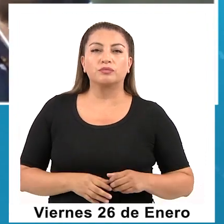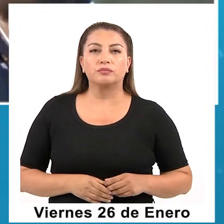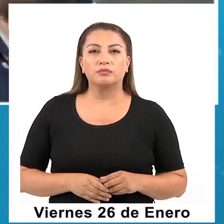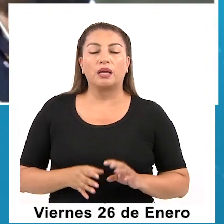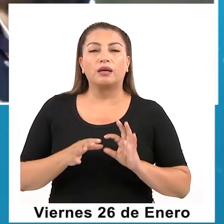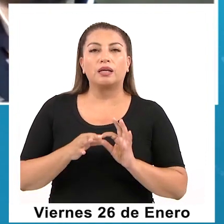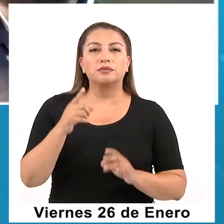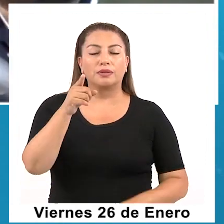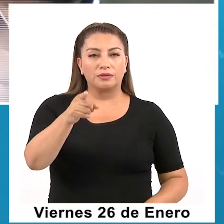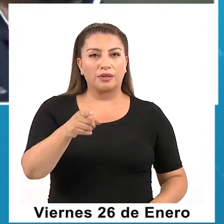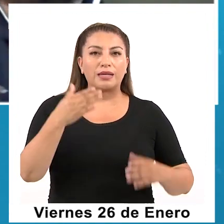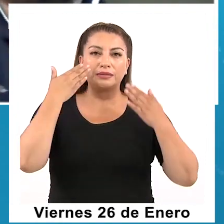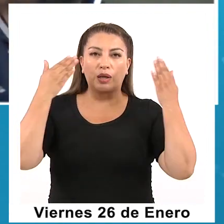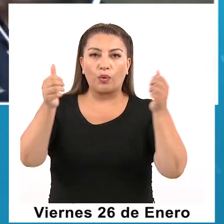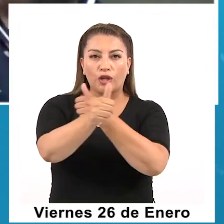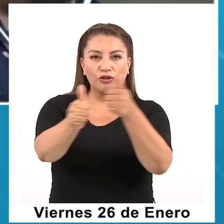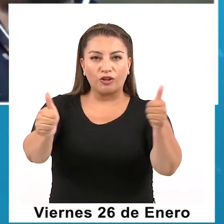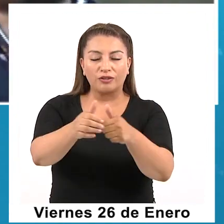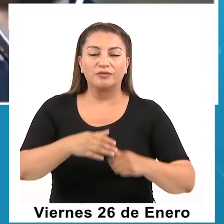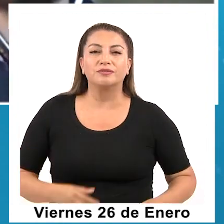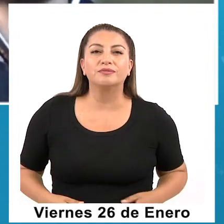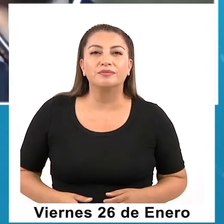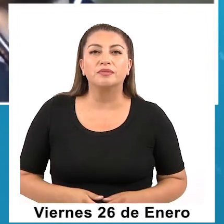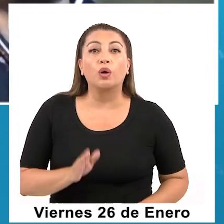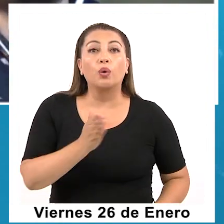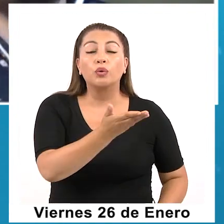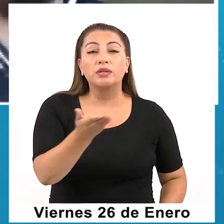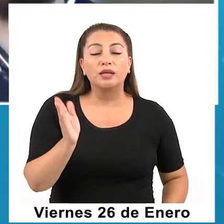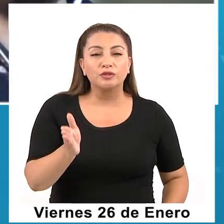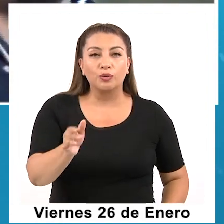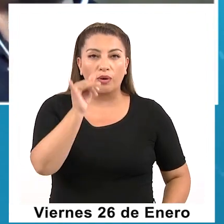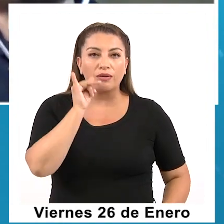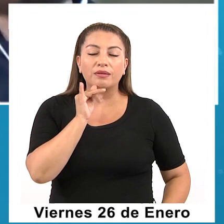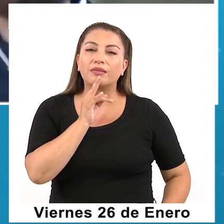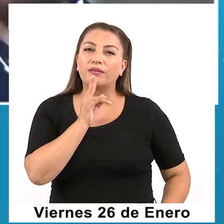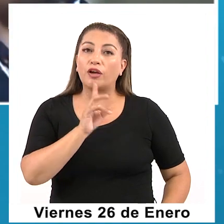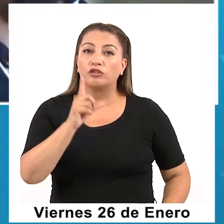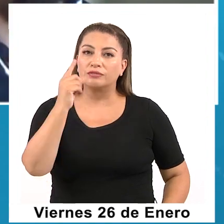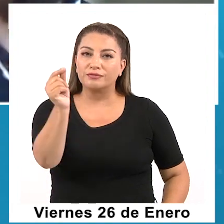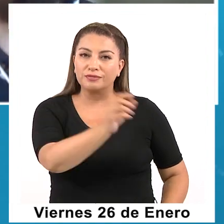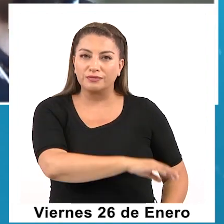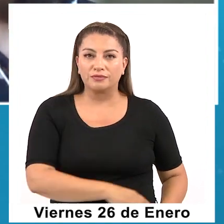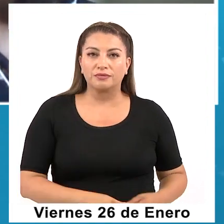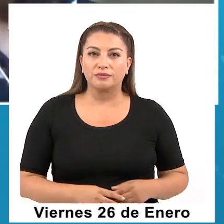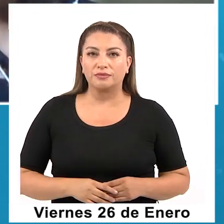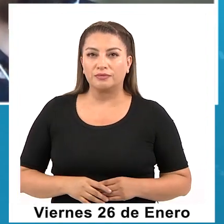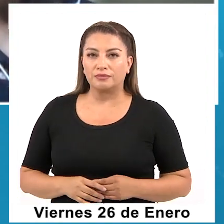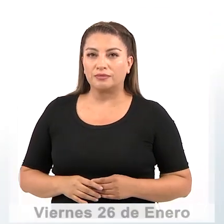Gracias a ti, Karim. Saludos a todos. Gracias. Y ustedes sigan aquí en Iquique Televisión, no se vaya.